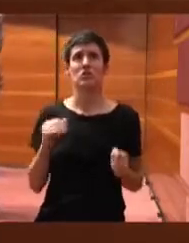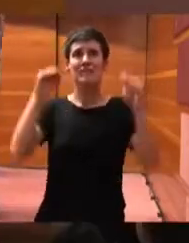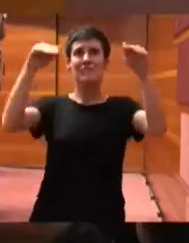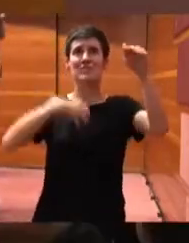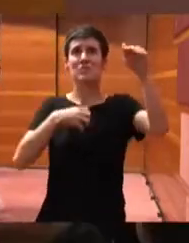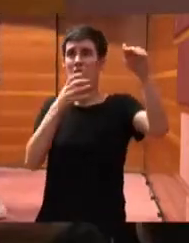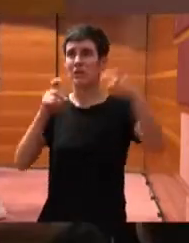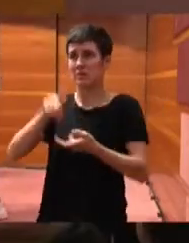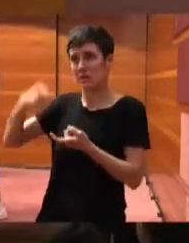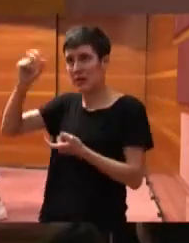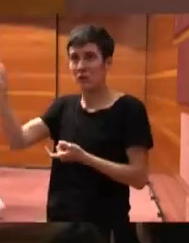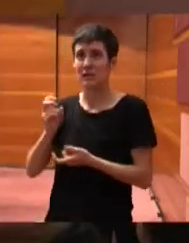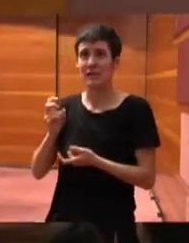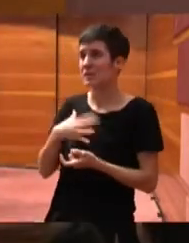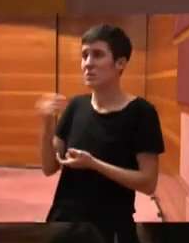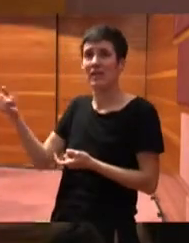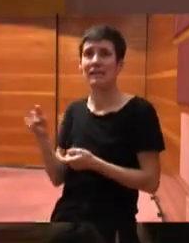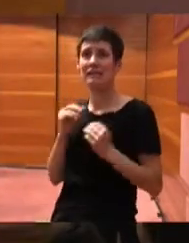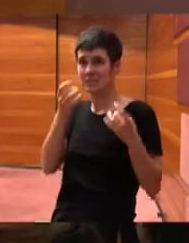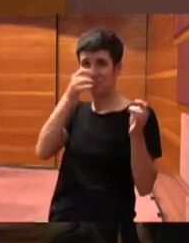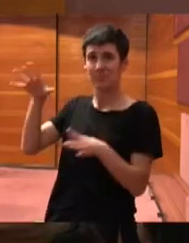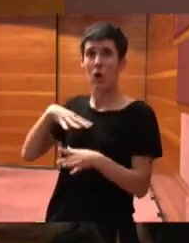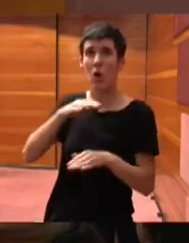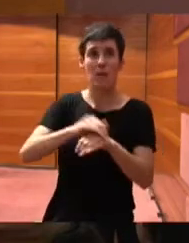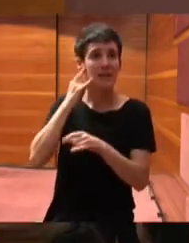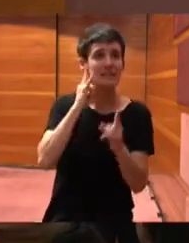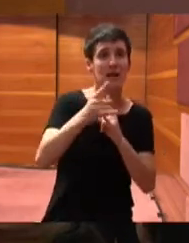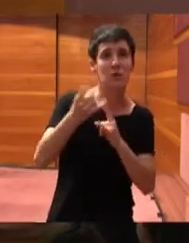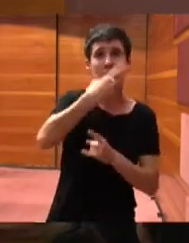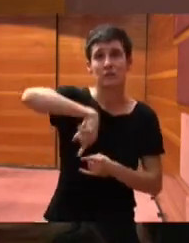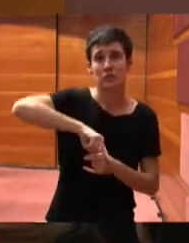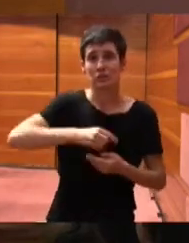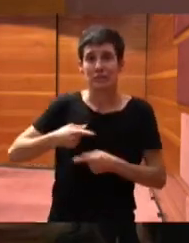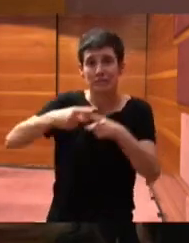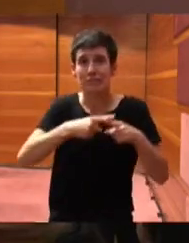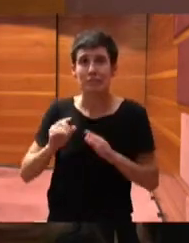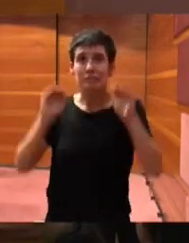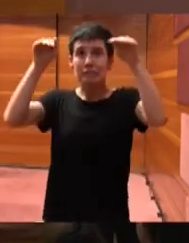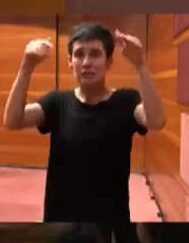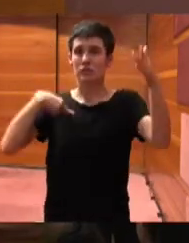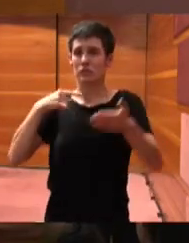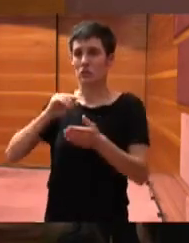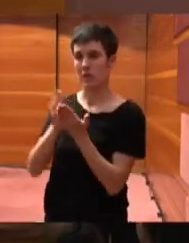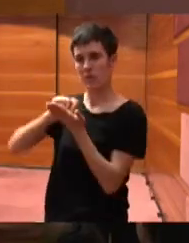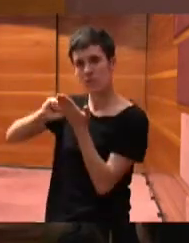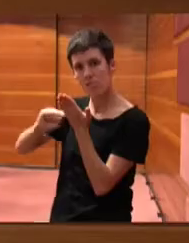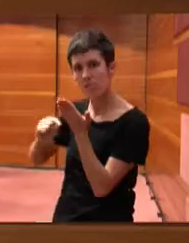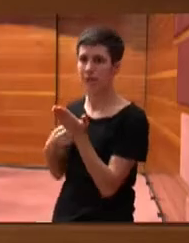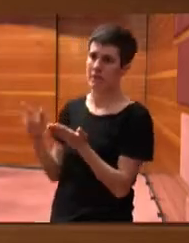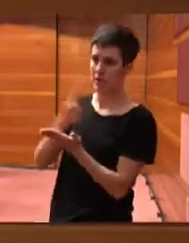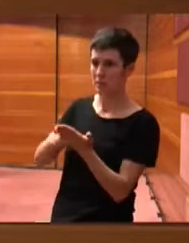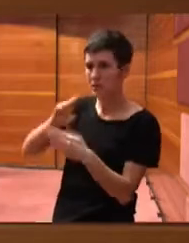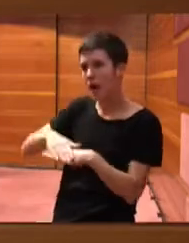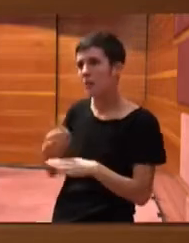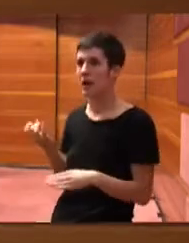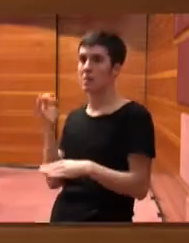poder poner él, no sé, llamo a mis amigas, entre todos lo subimos, estaba escribiendo un libro, tenía que repasarlo para enviarlo